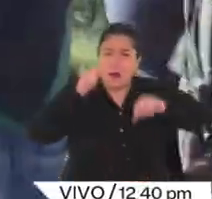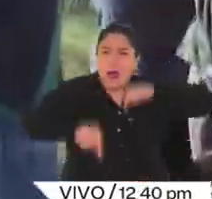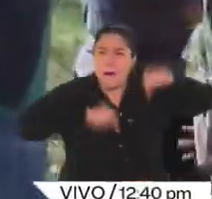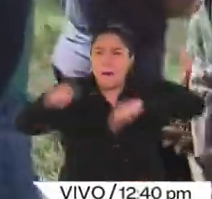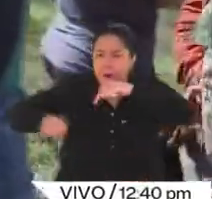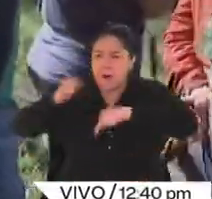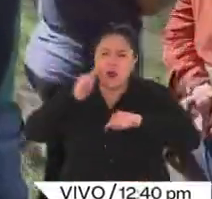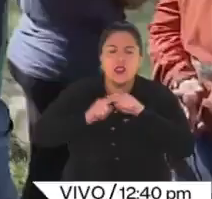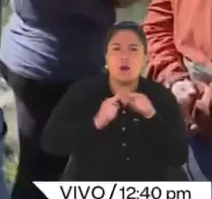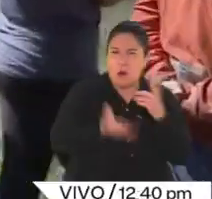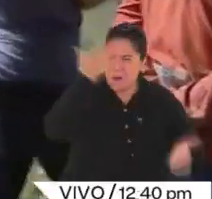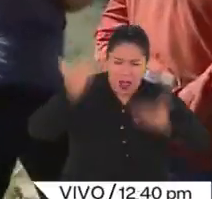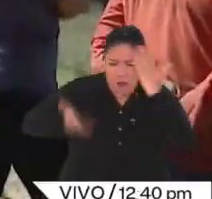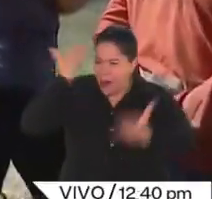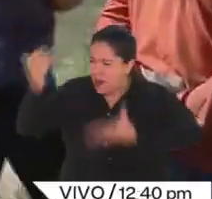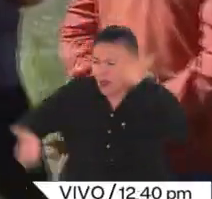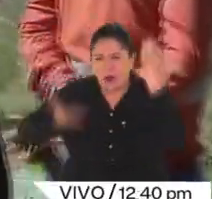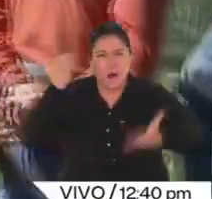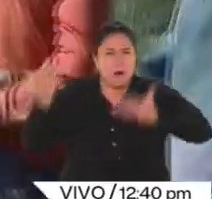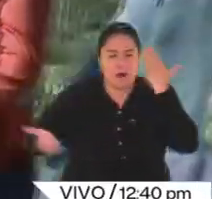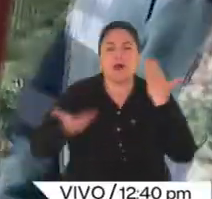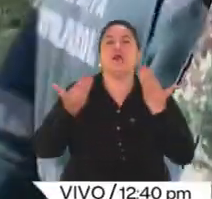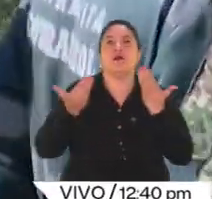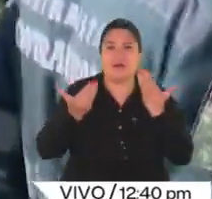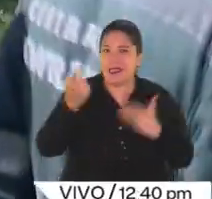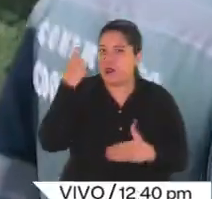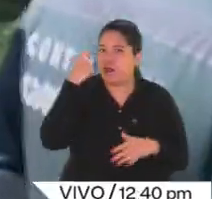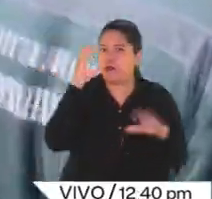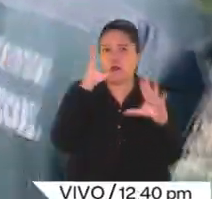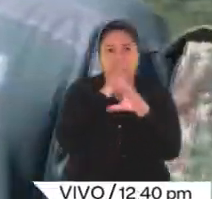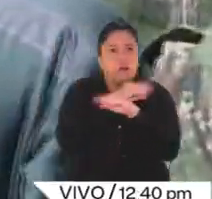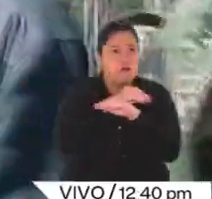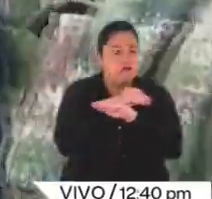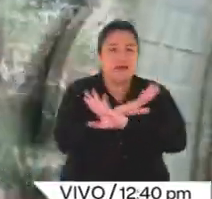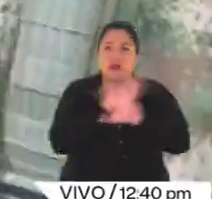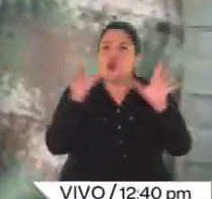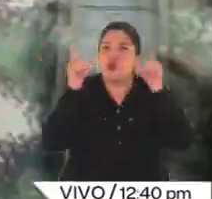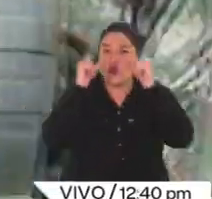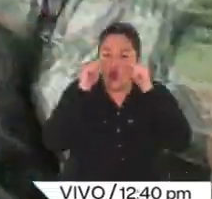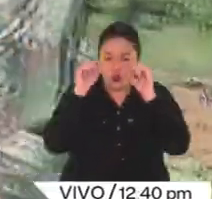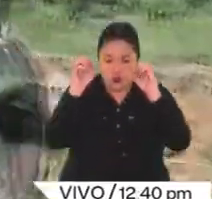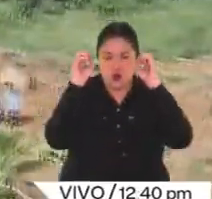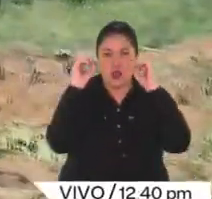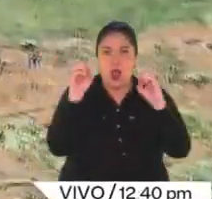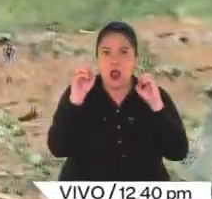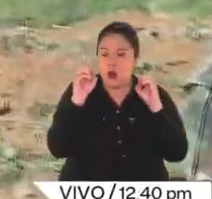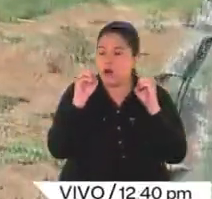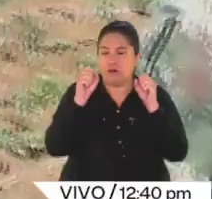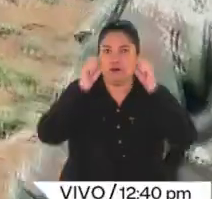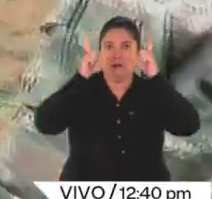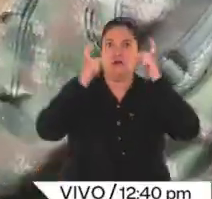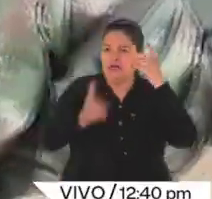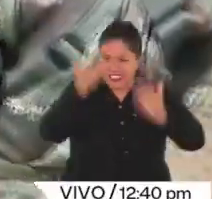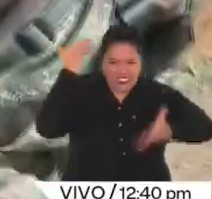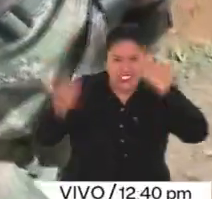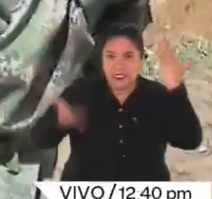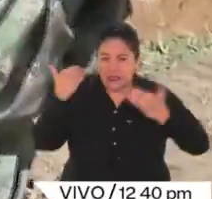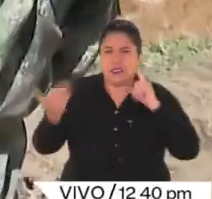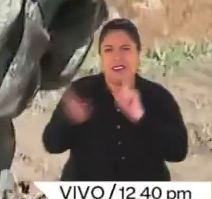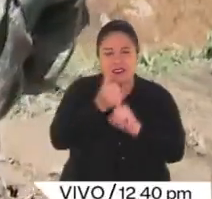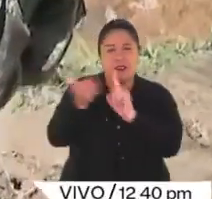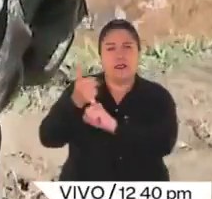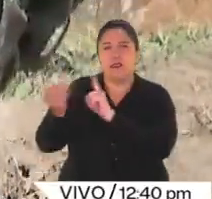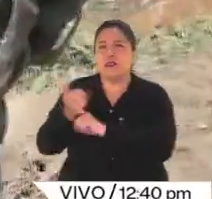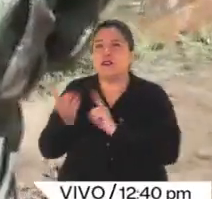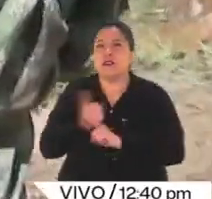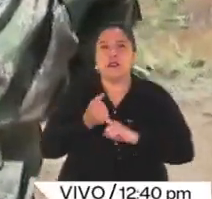del rescate. Desde anoche, estas personas no han descansado para lograr rescatar a todos los cuerpos y